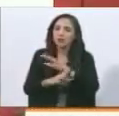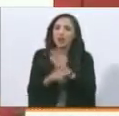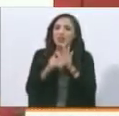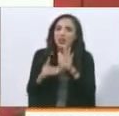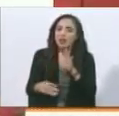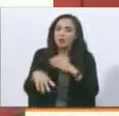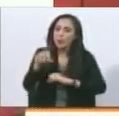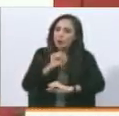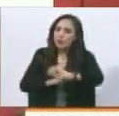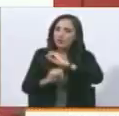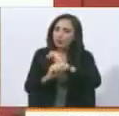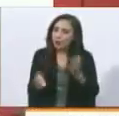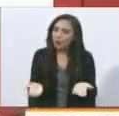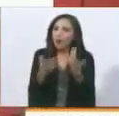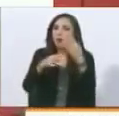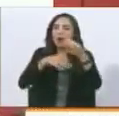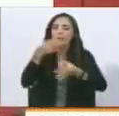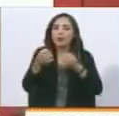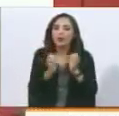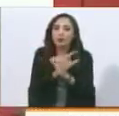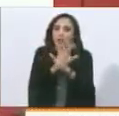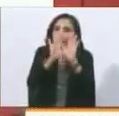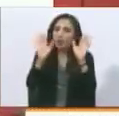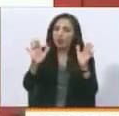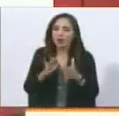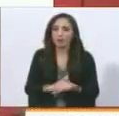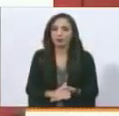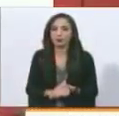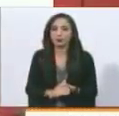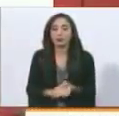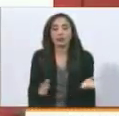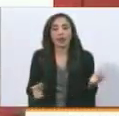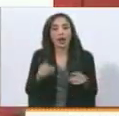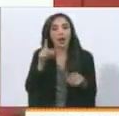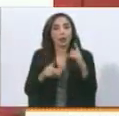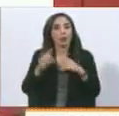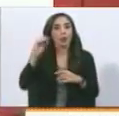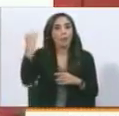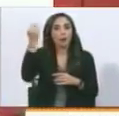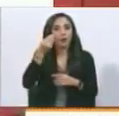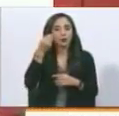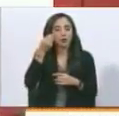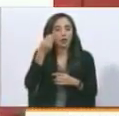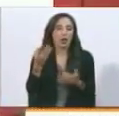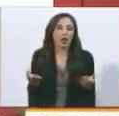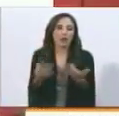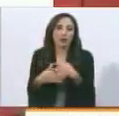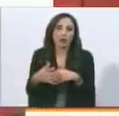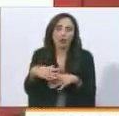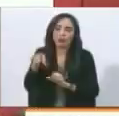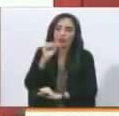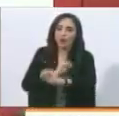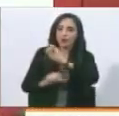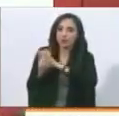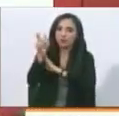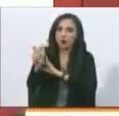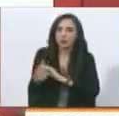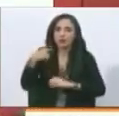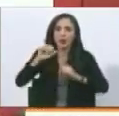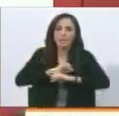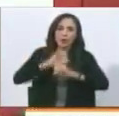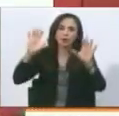defensa a aquel que no consideró a la defensa de ningún ser humano cuando pusieron una